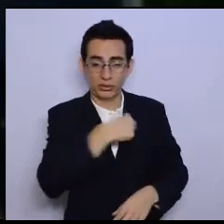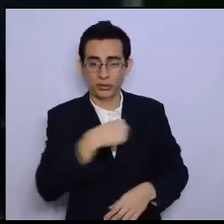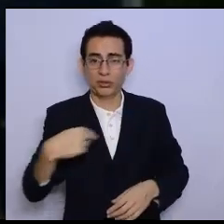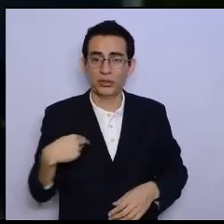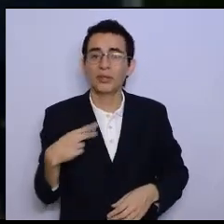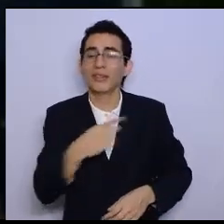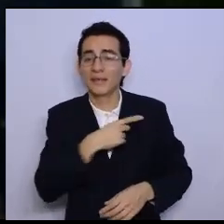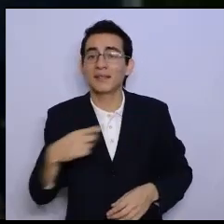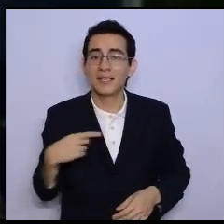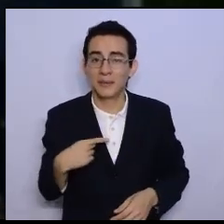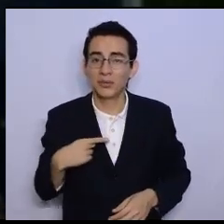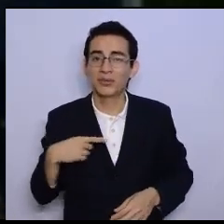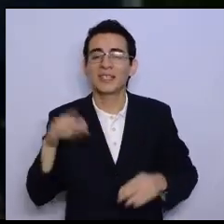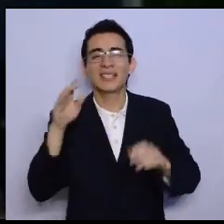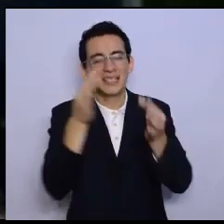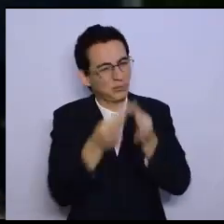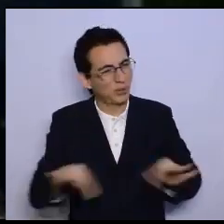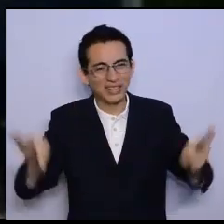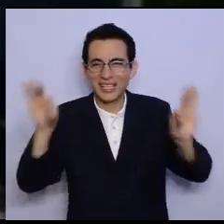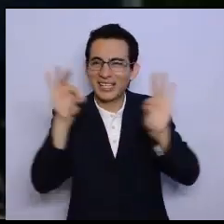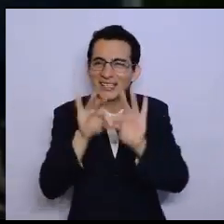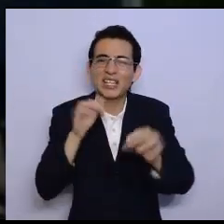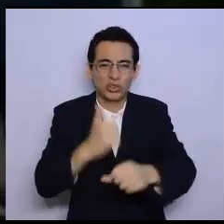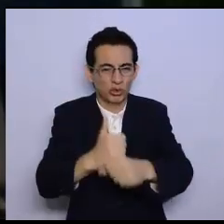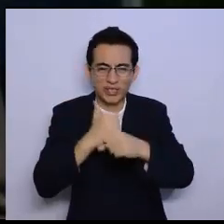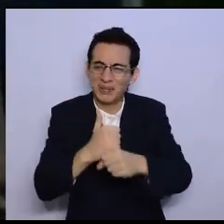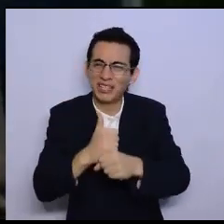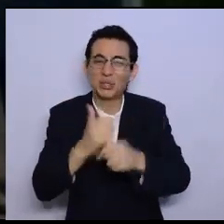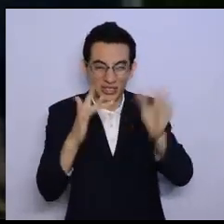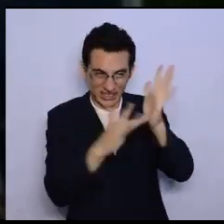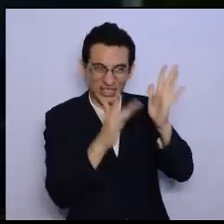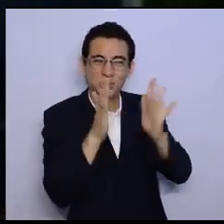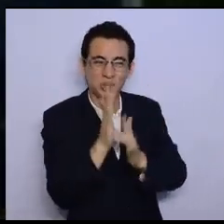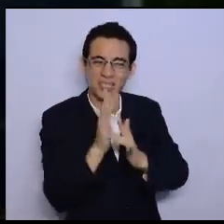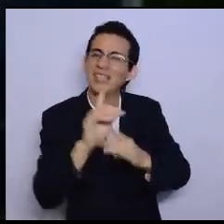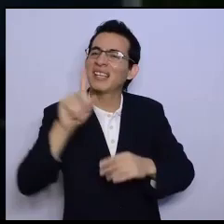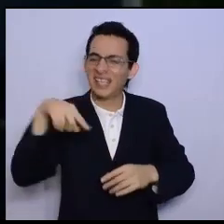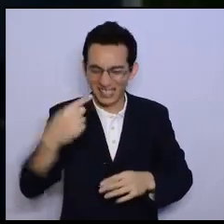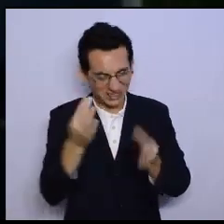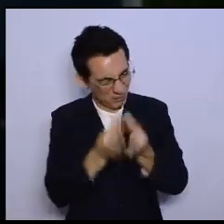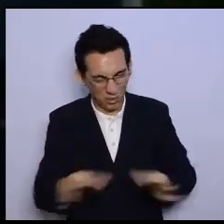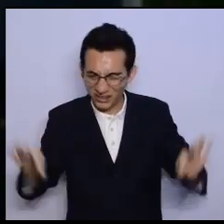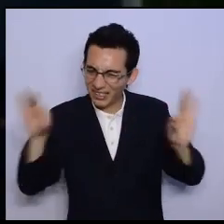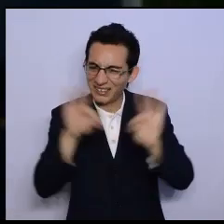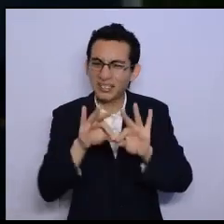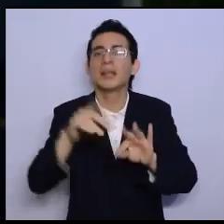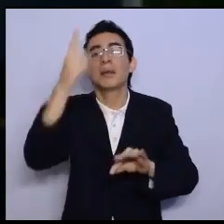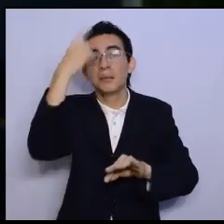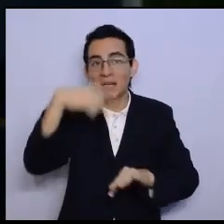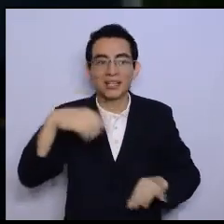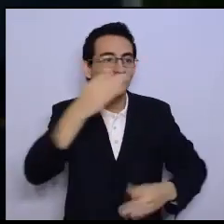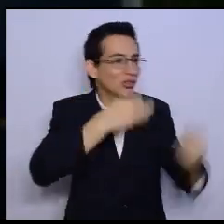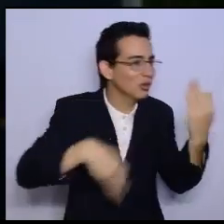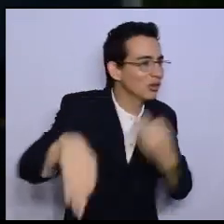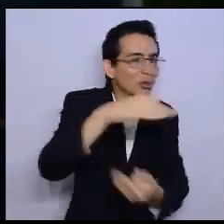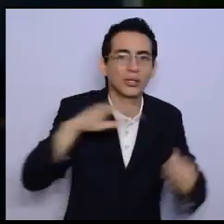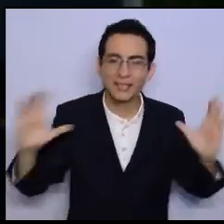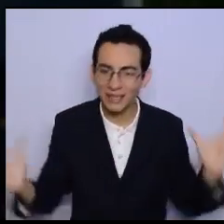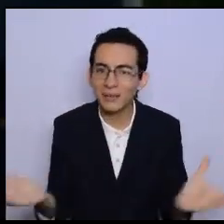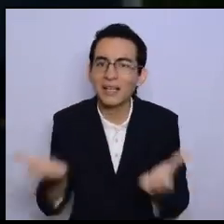duerma, porque esto es muy importante. El sufrimiento de Jesús tenía un propósito. ¿Cuál era? Salvarnos.